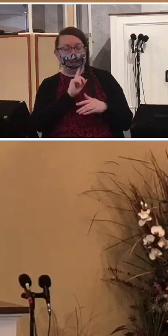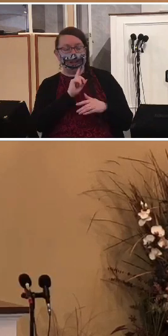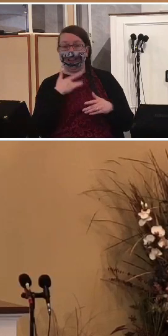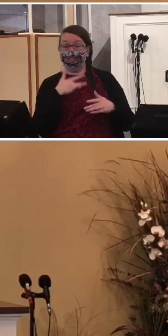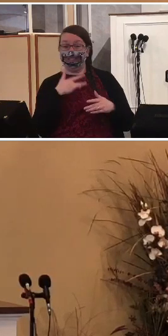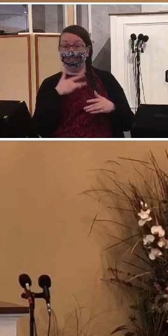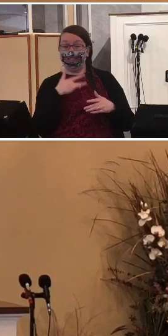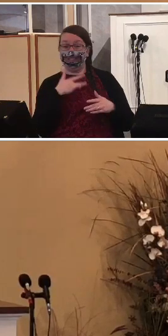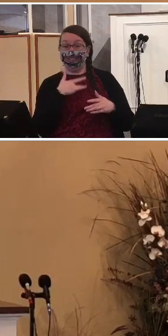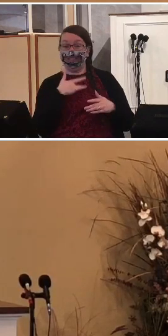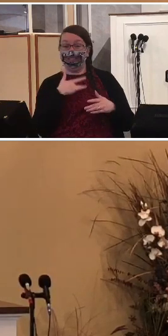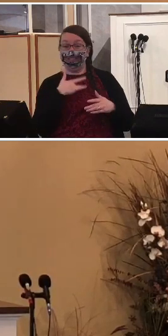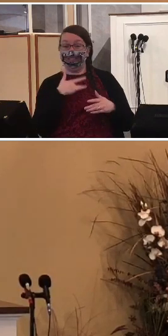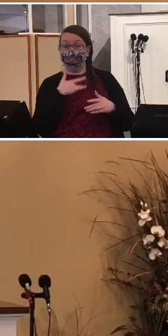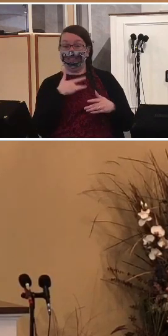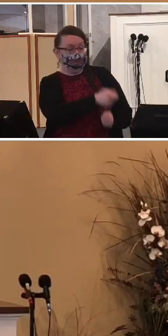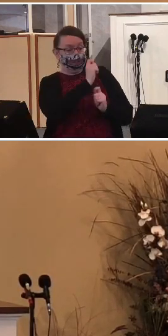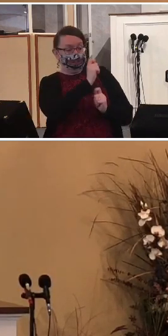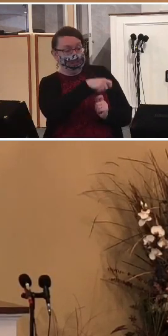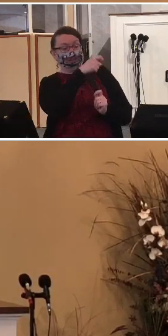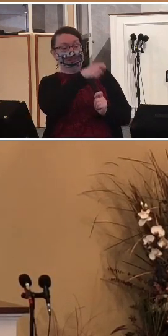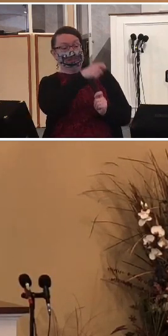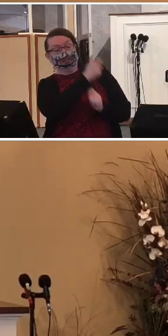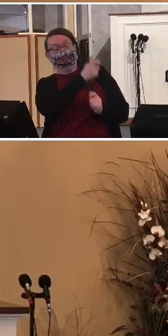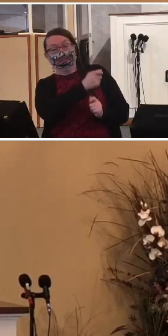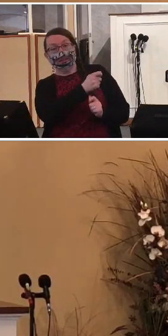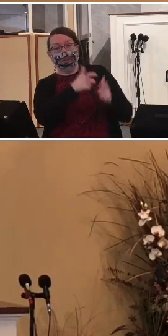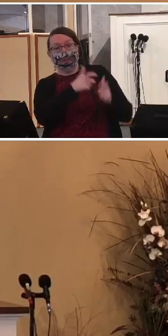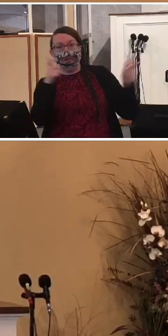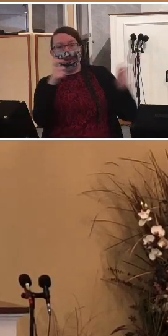que yo podía pescar un poquito más.